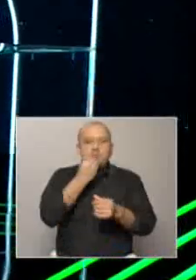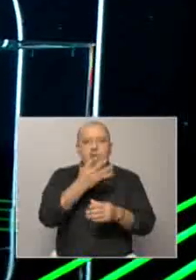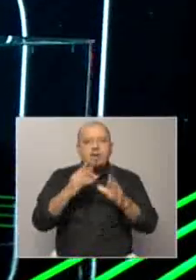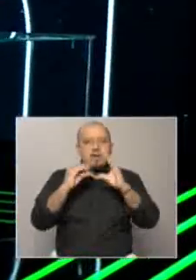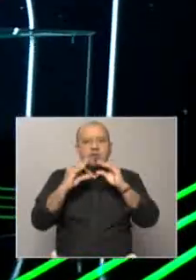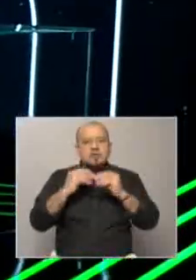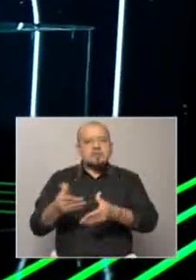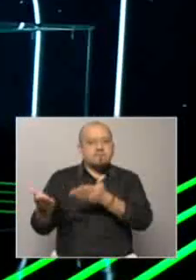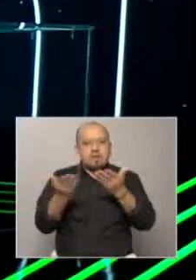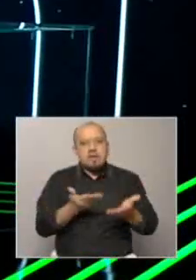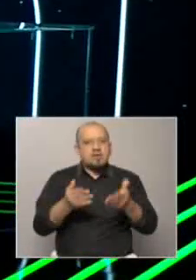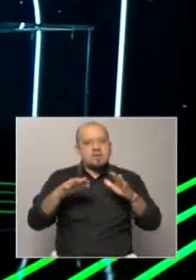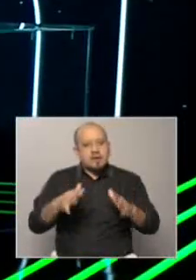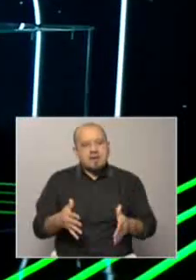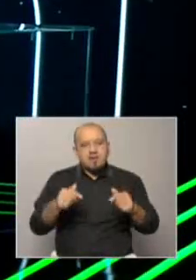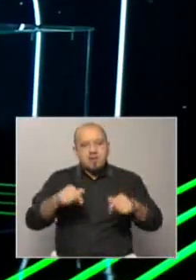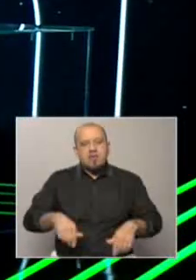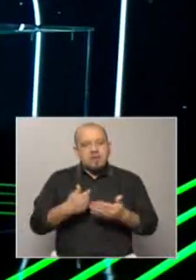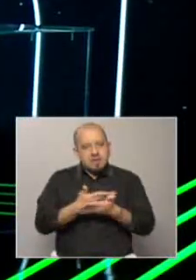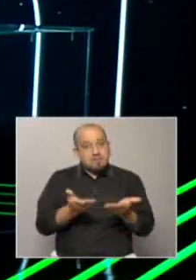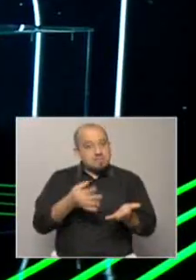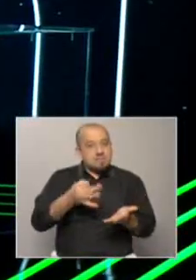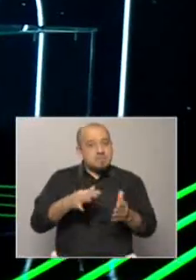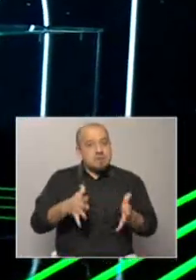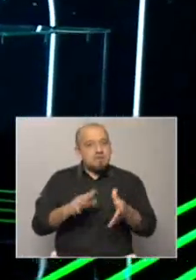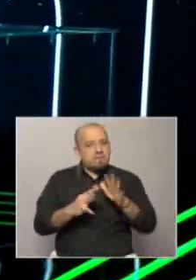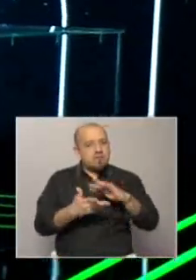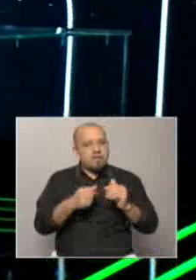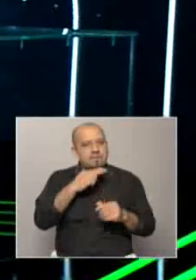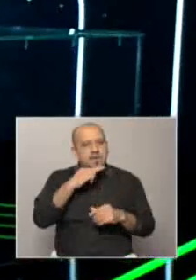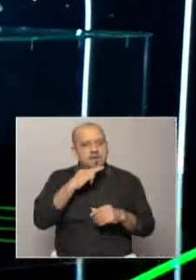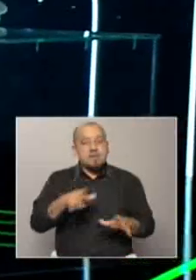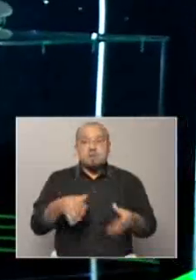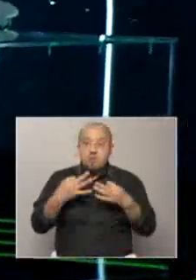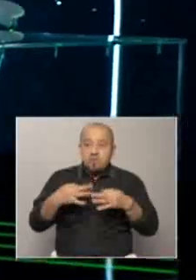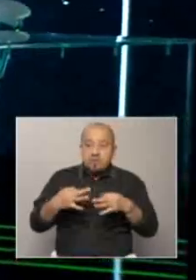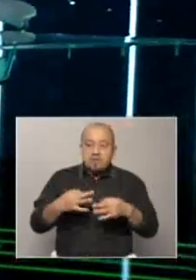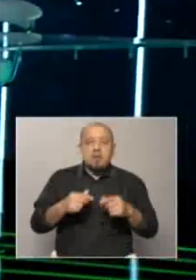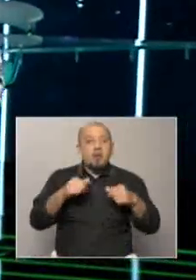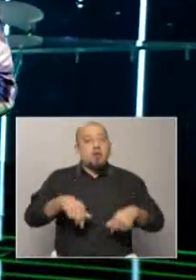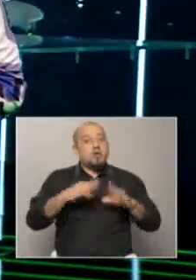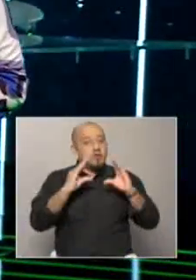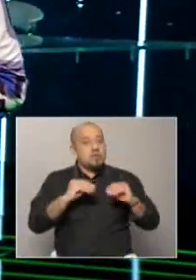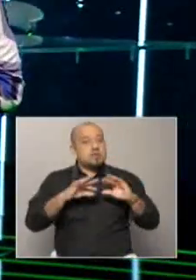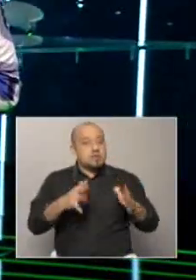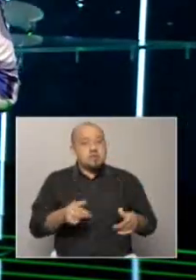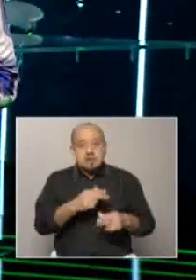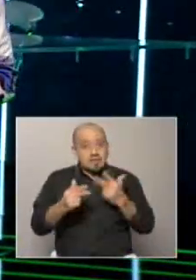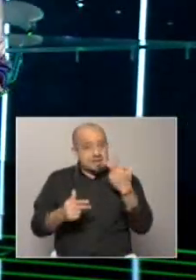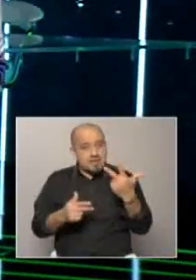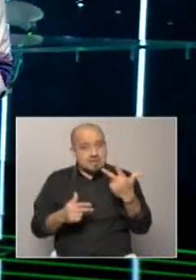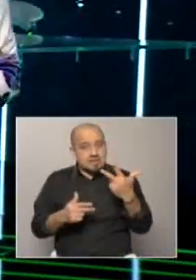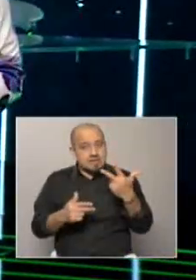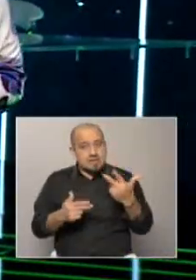para todos y todas y bienvenidos una vez más a la Letra Chica Modo Viernes. Dieguito, ¿todo bien? Muy bien, muy bien. Esta noche vamos a tener tres